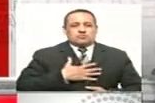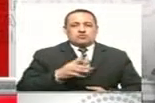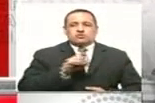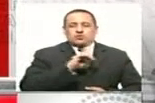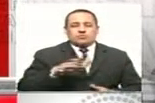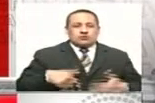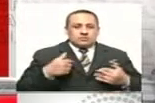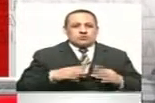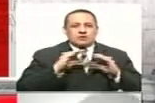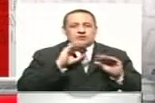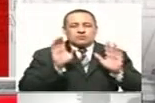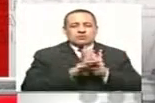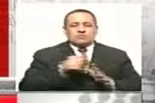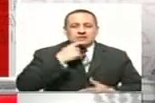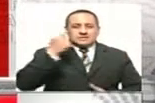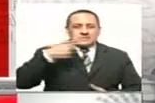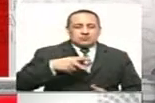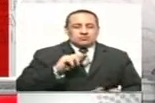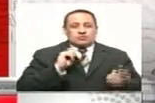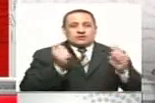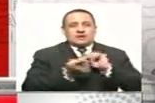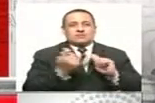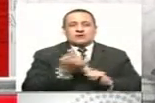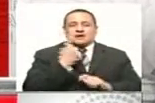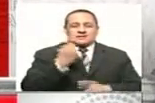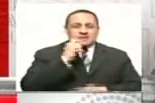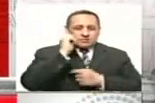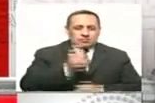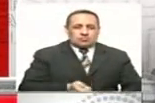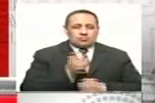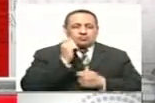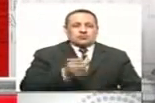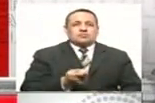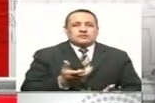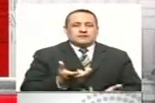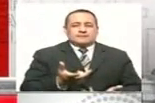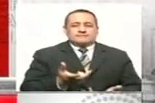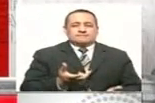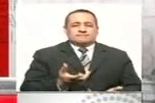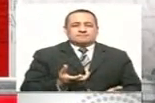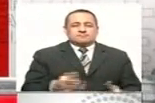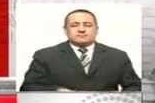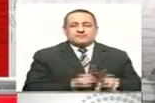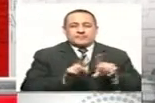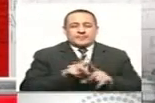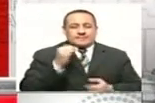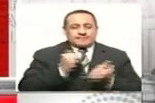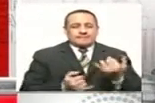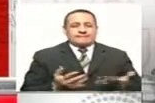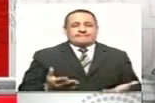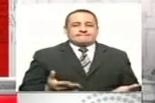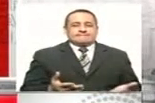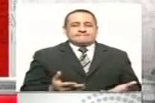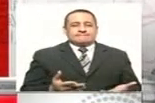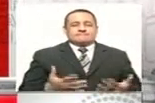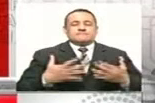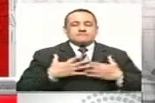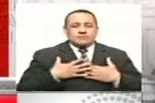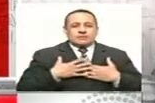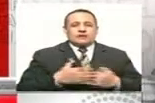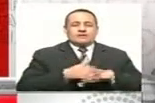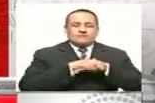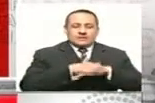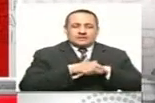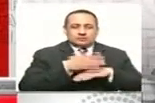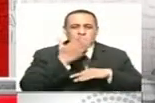podemos hablar de la segunda reforma agraria, señora Presidenta de Consejo de Ministros. Y para finalizar, yo le